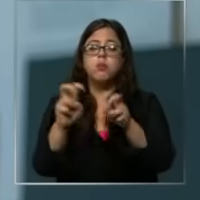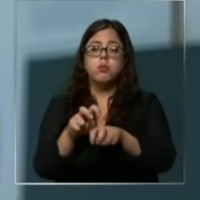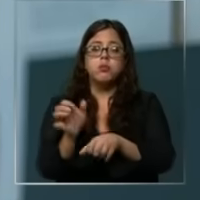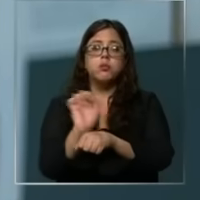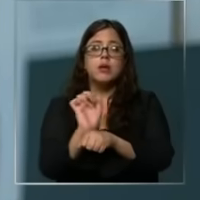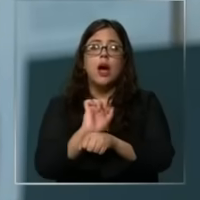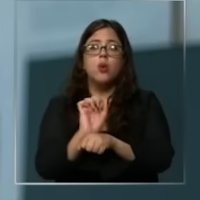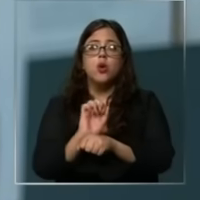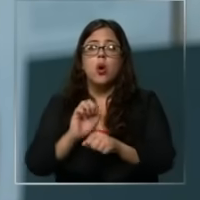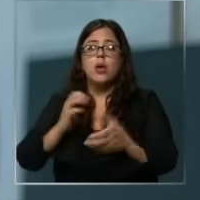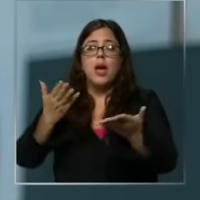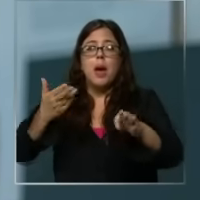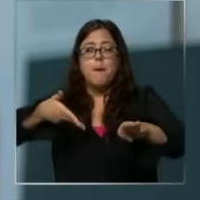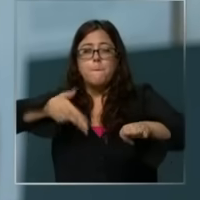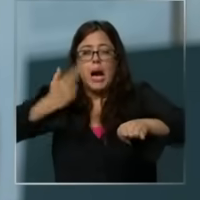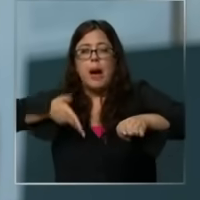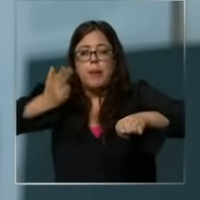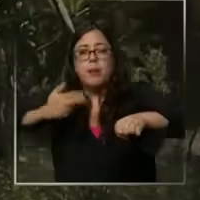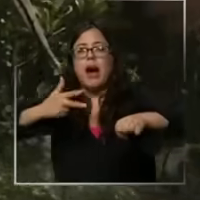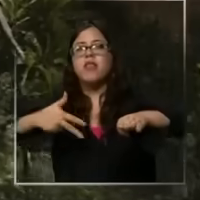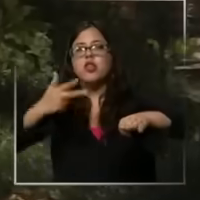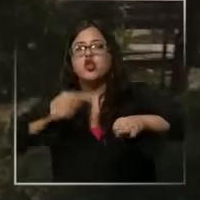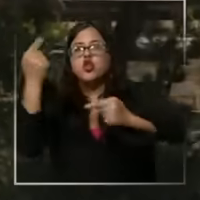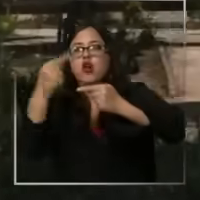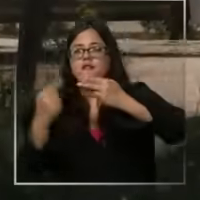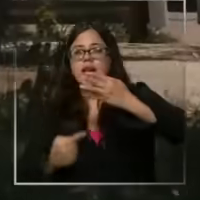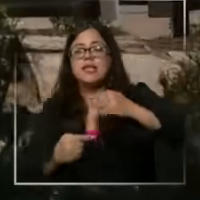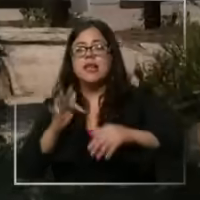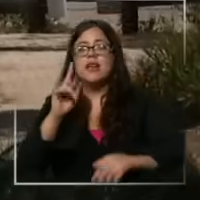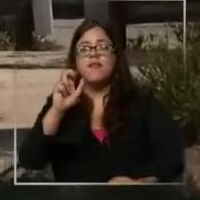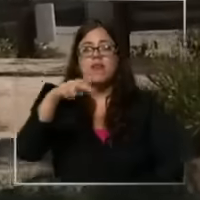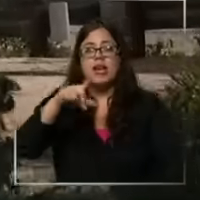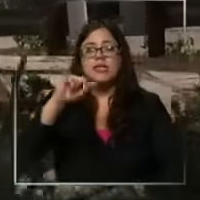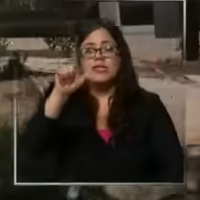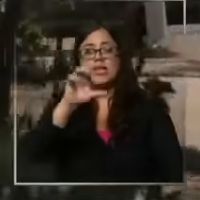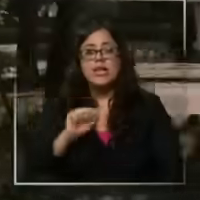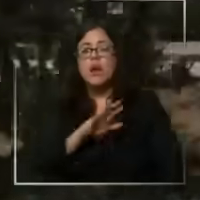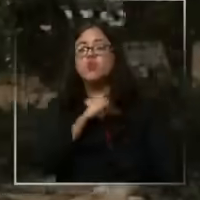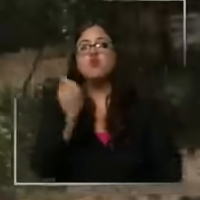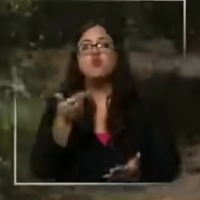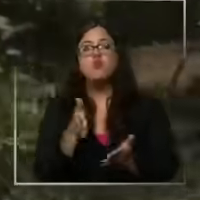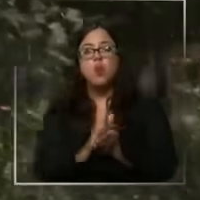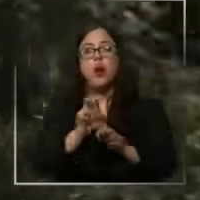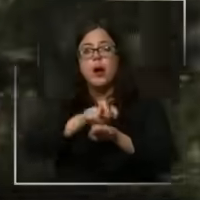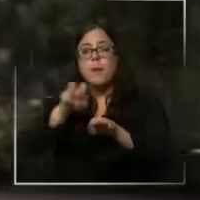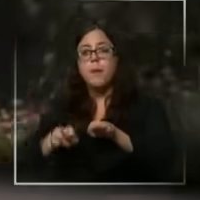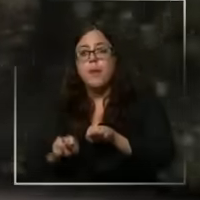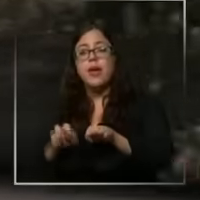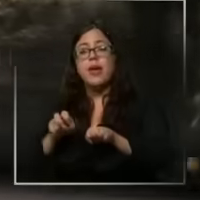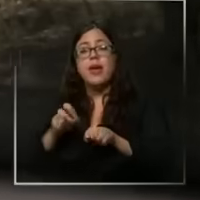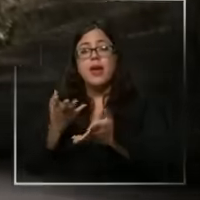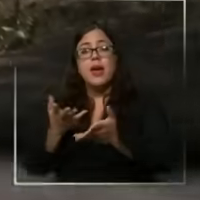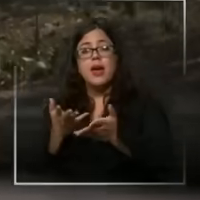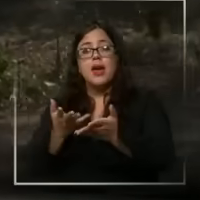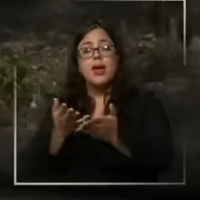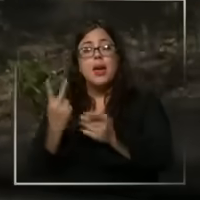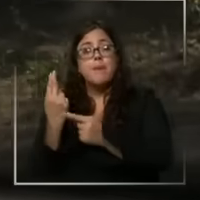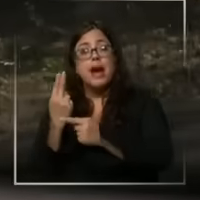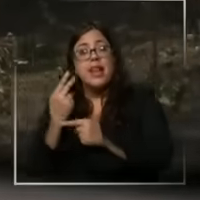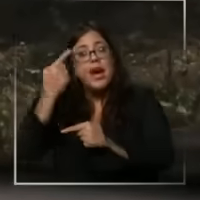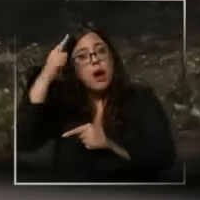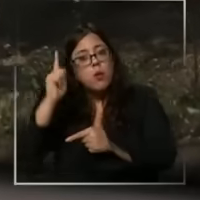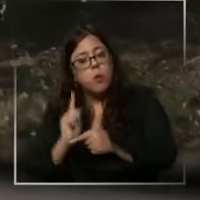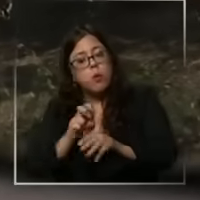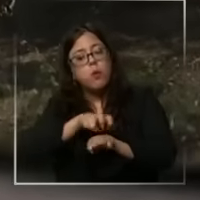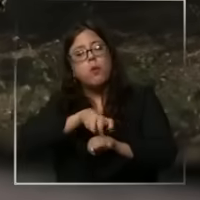les disparan aproximadamente en 18 ocasiones al vehículo. Francisca muere en el asiento del copiloto. Su pareja herida baja del automóvil a pedir ayuda,